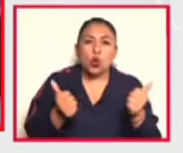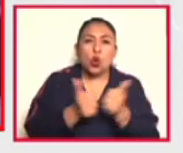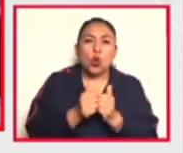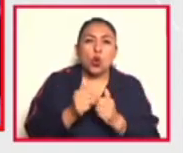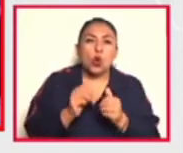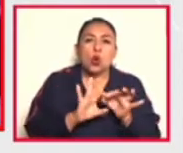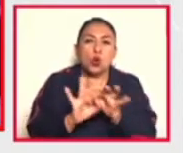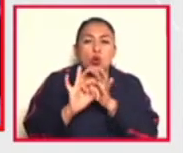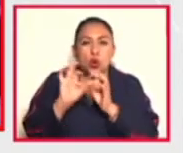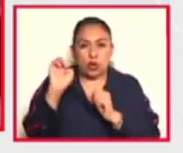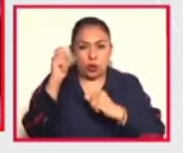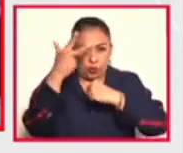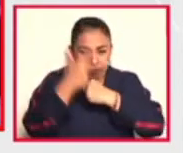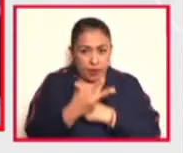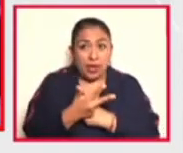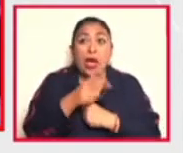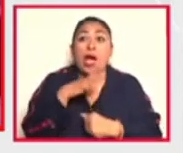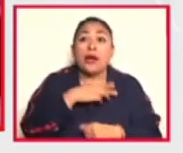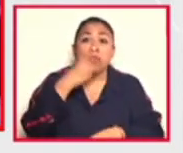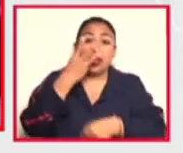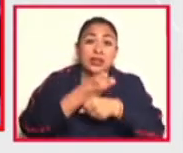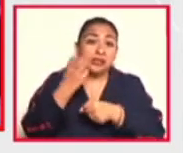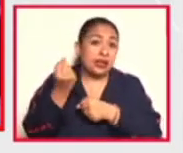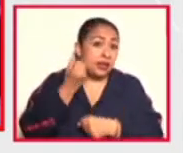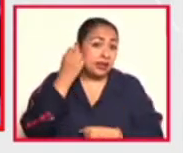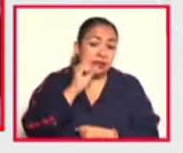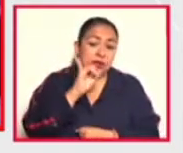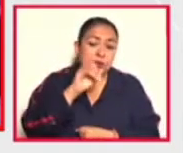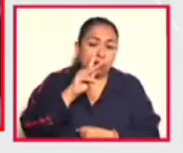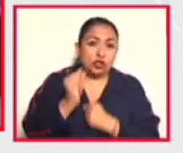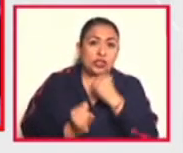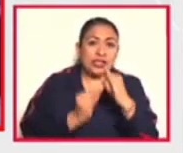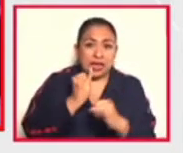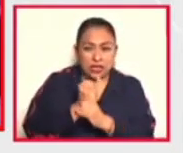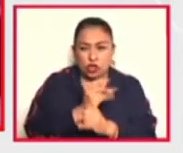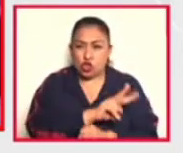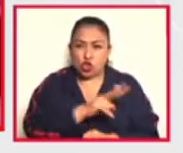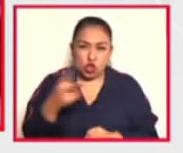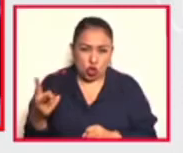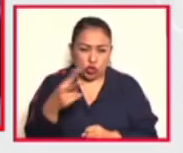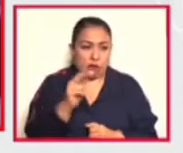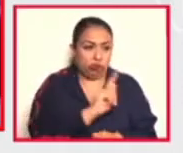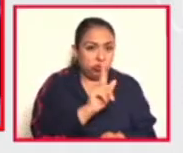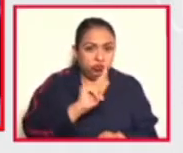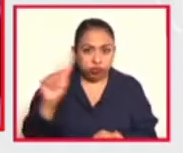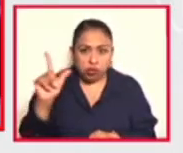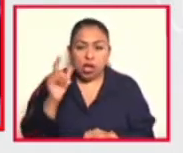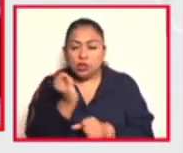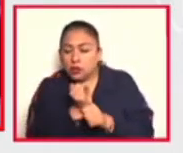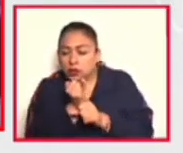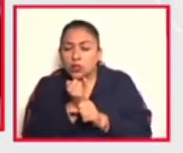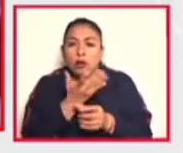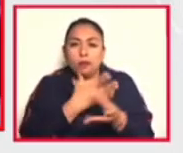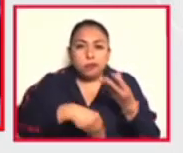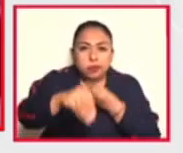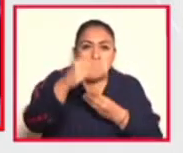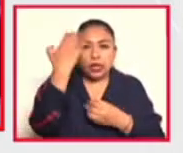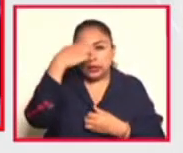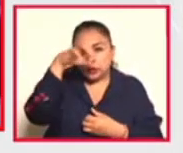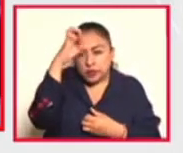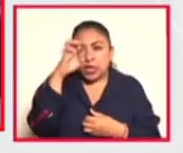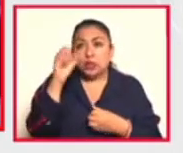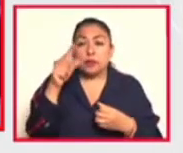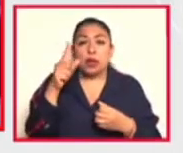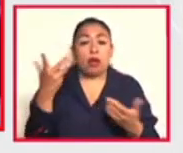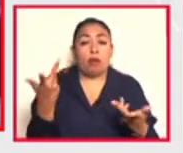Europea, realizarán el tercer simposio internacional donde especialistas de ambas regiones analizarán el intercambio de experiencias, el impacto de la